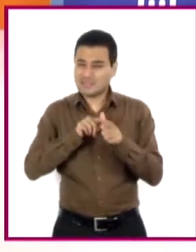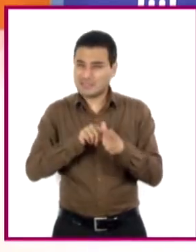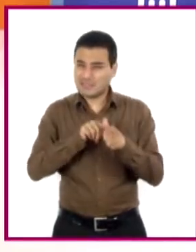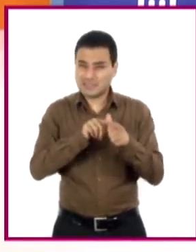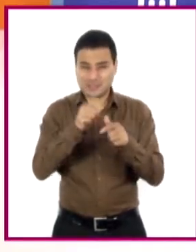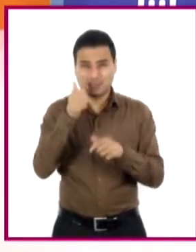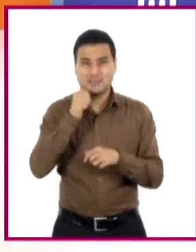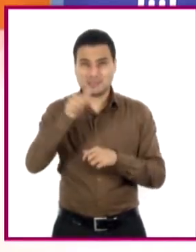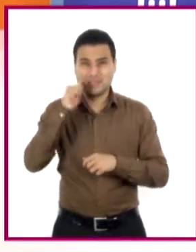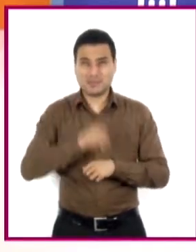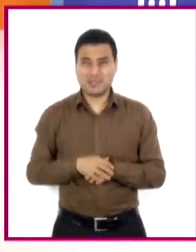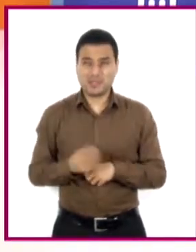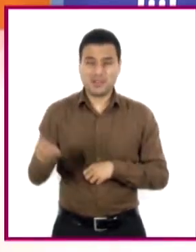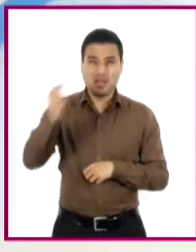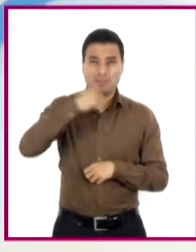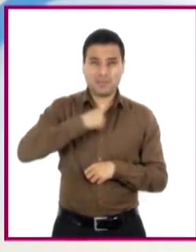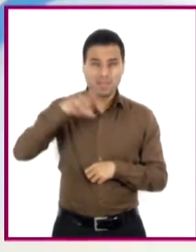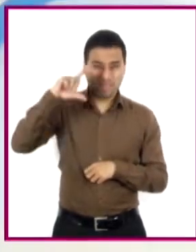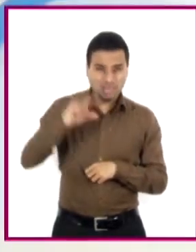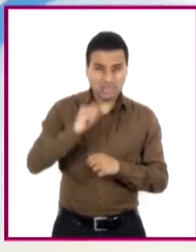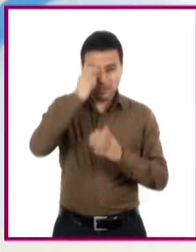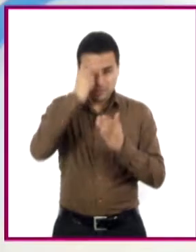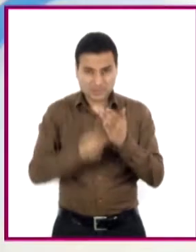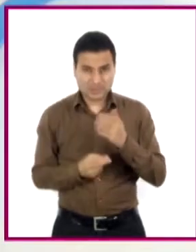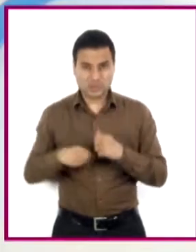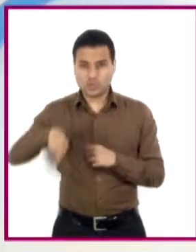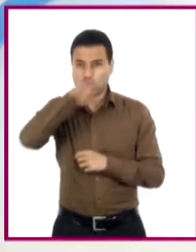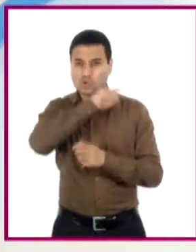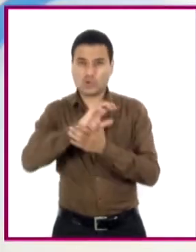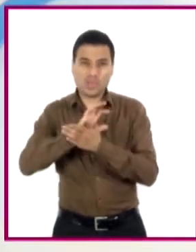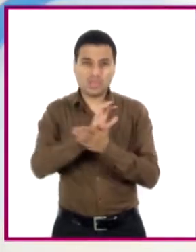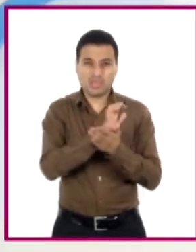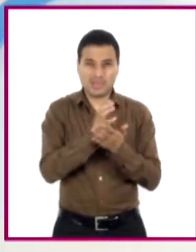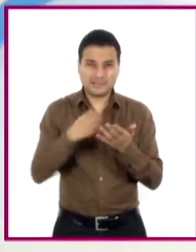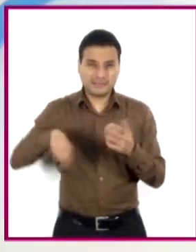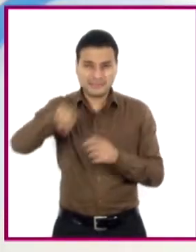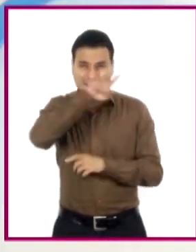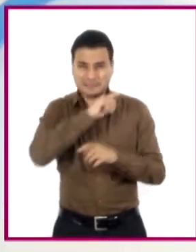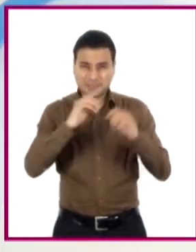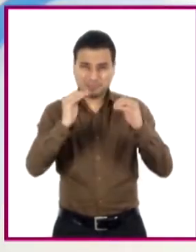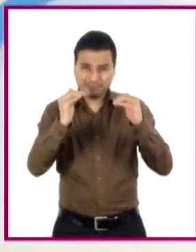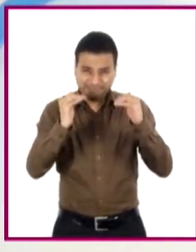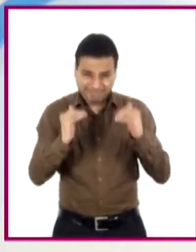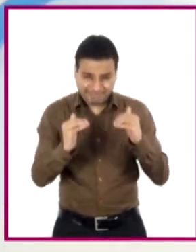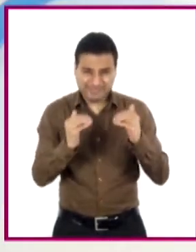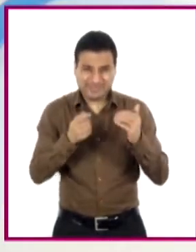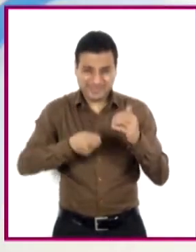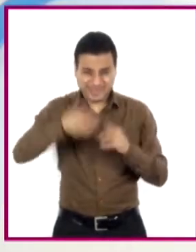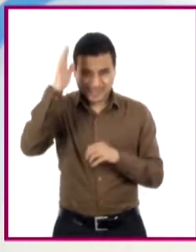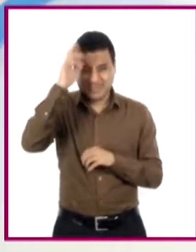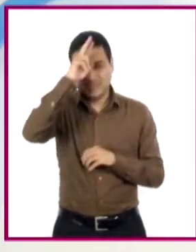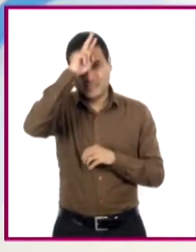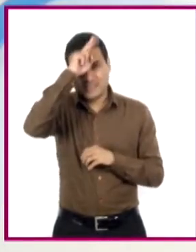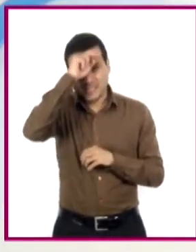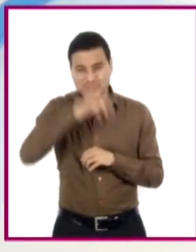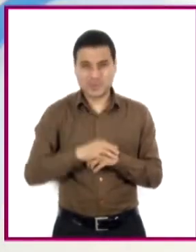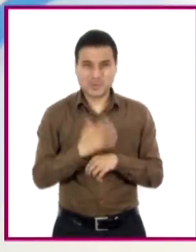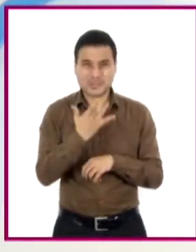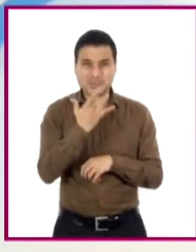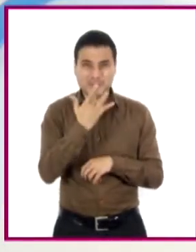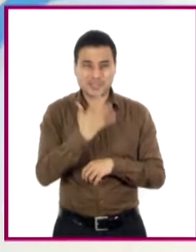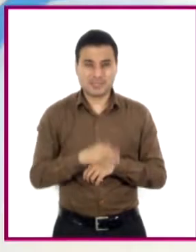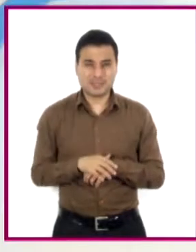de desprecios y ultrajes y degradados a la especie miserable de insectos, reptiles. Si no